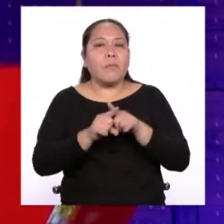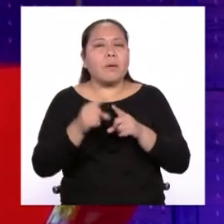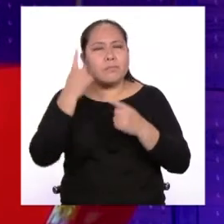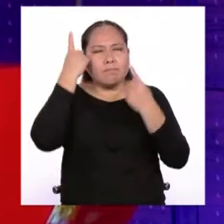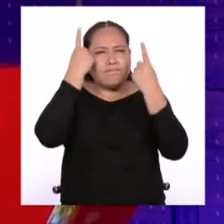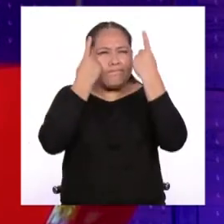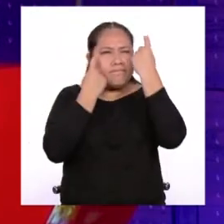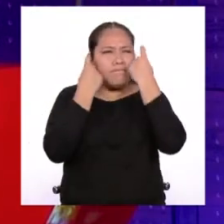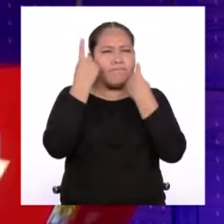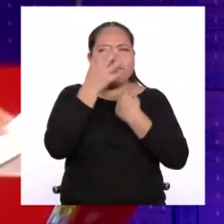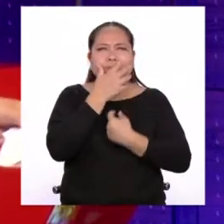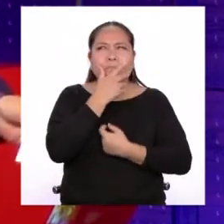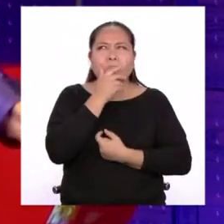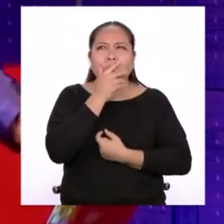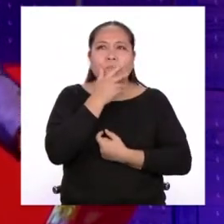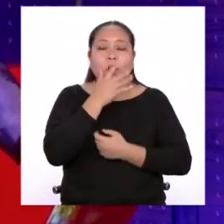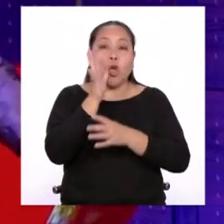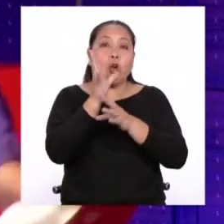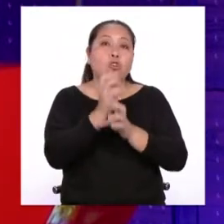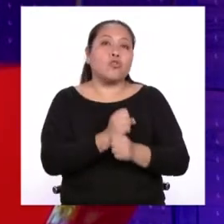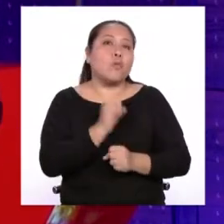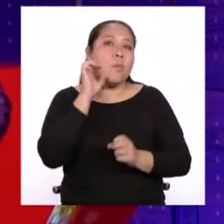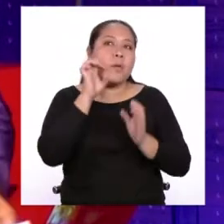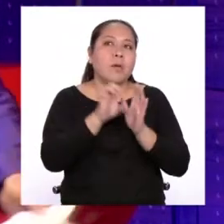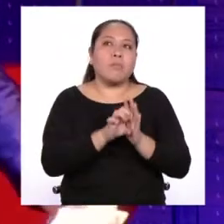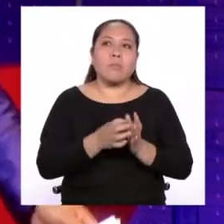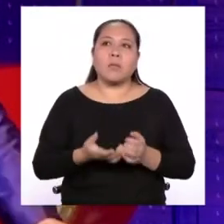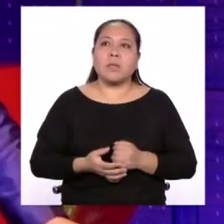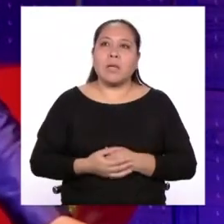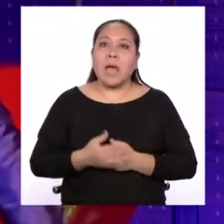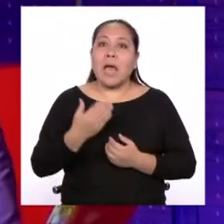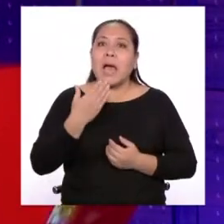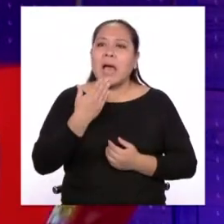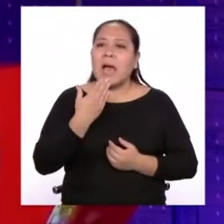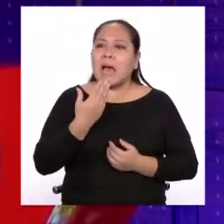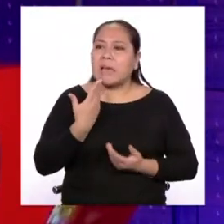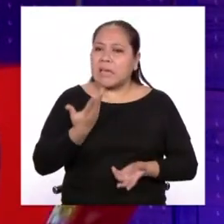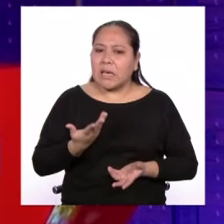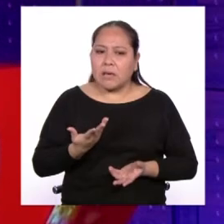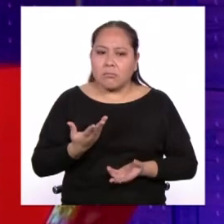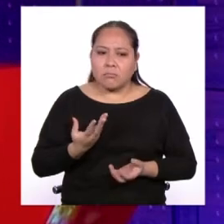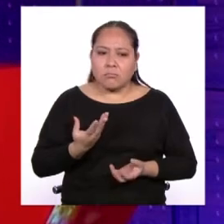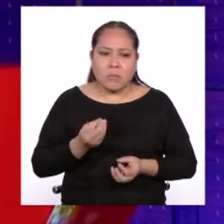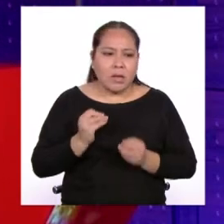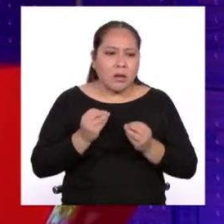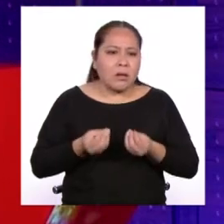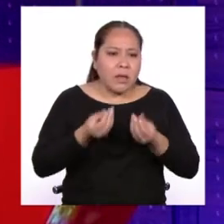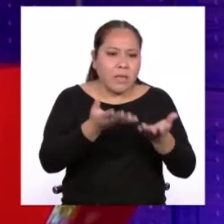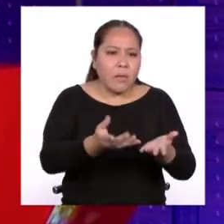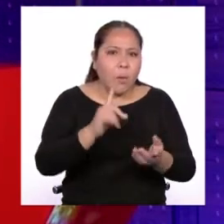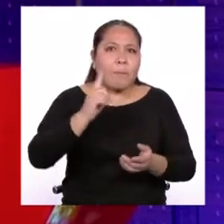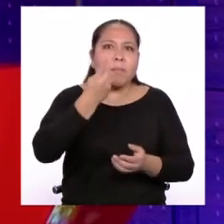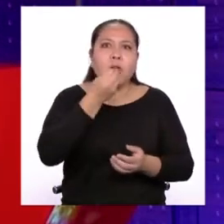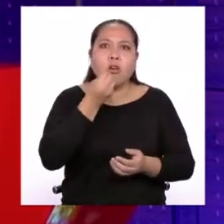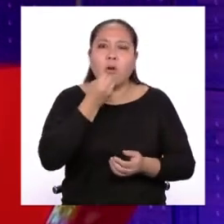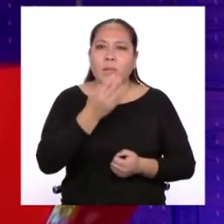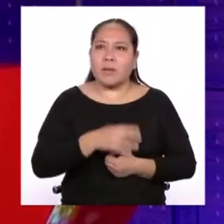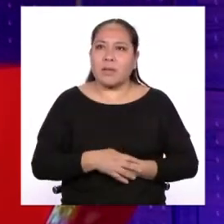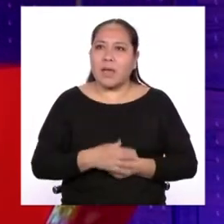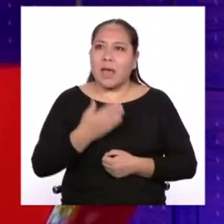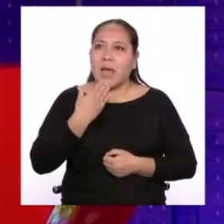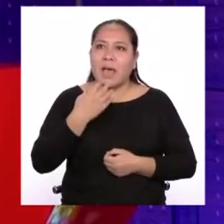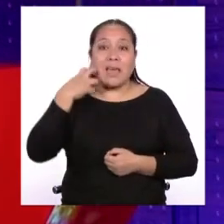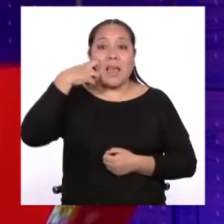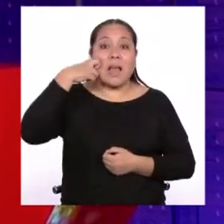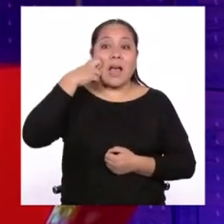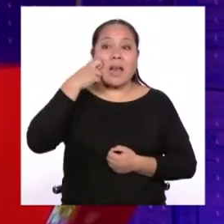cuestionan costumbres como ¿a quién atendemos primero a la hora de comer? ¿O a quién le damos la